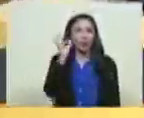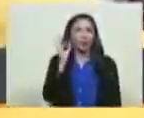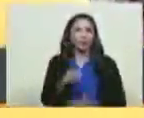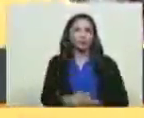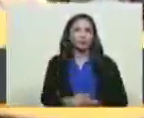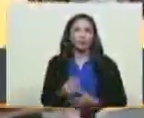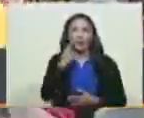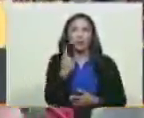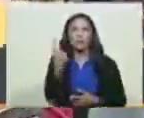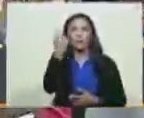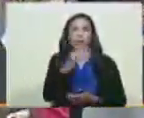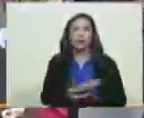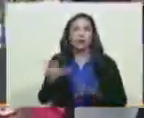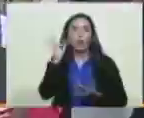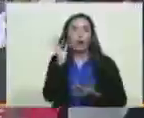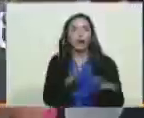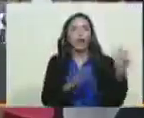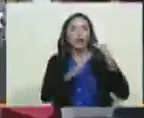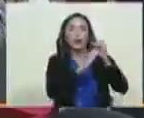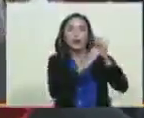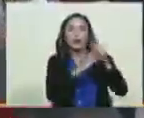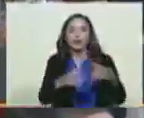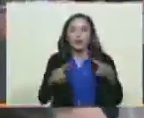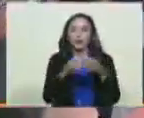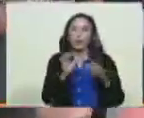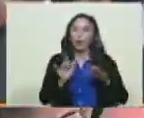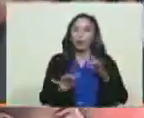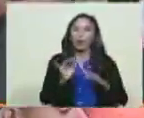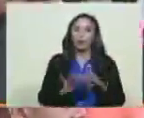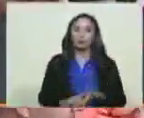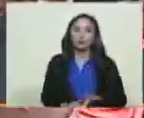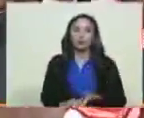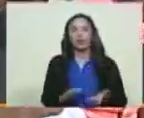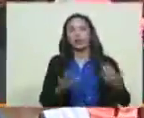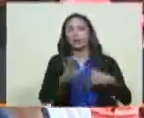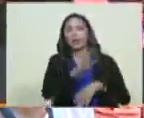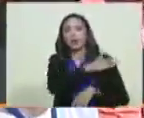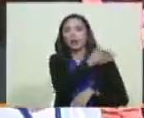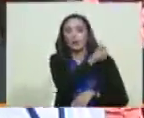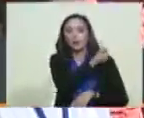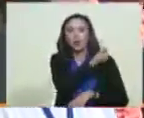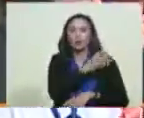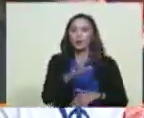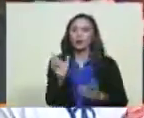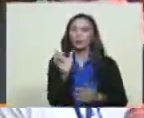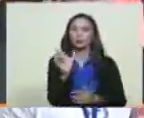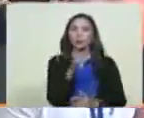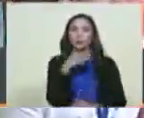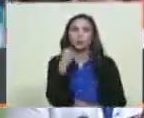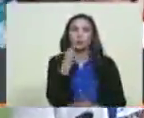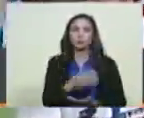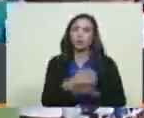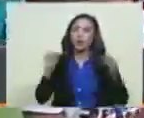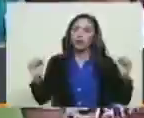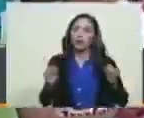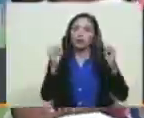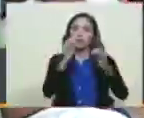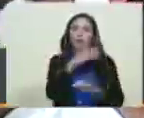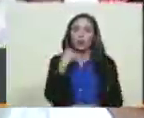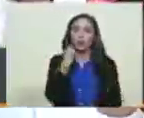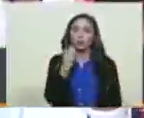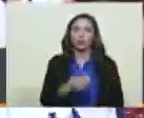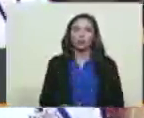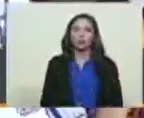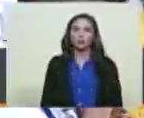primera secretaria general de la juventud del partido socialista unido de venezuela que vio a la juventud